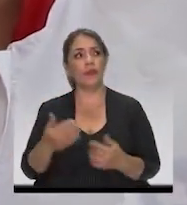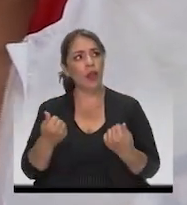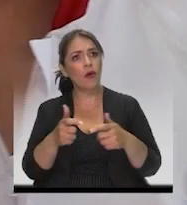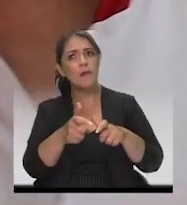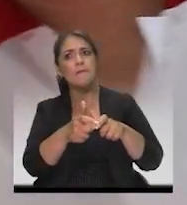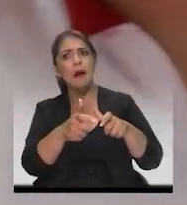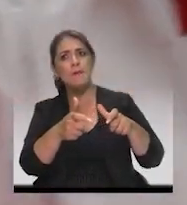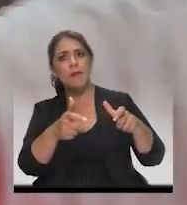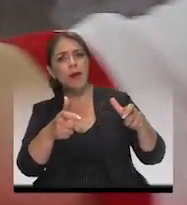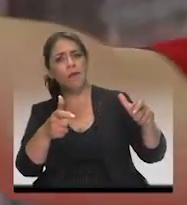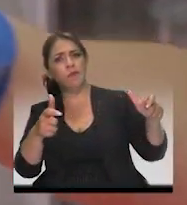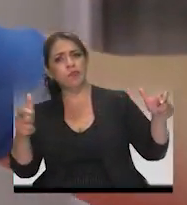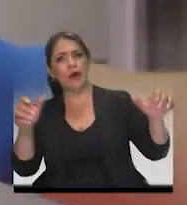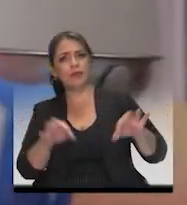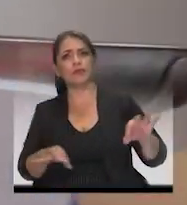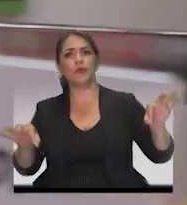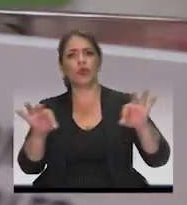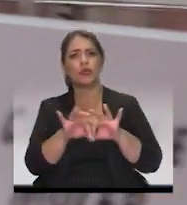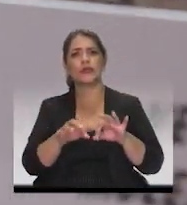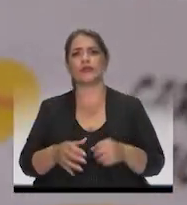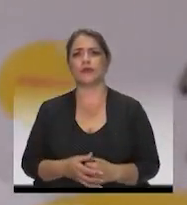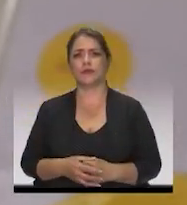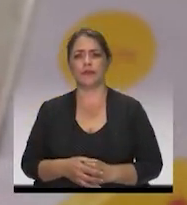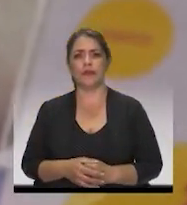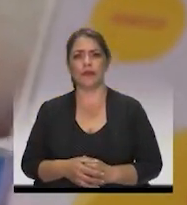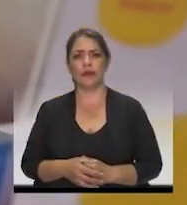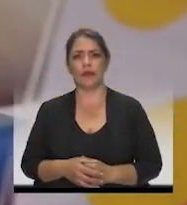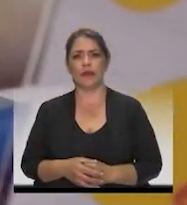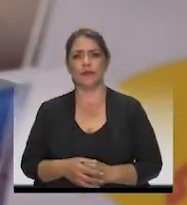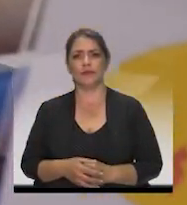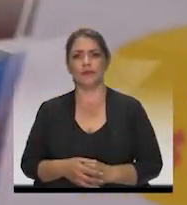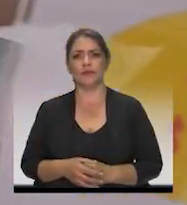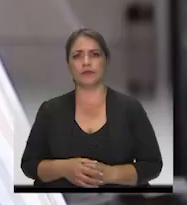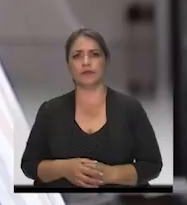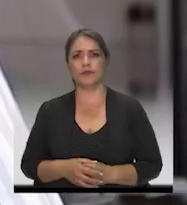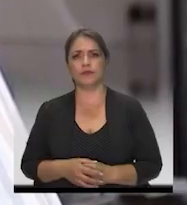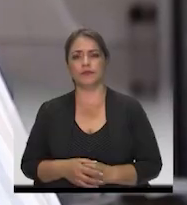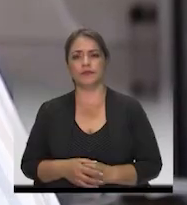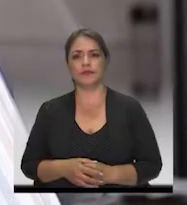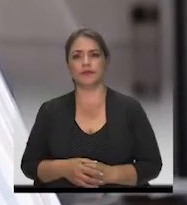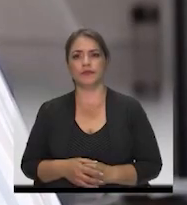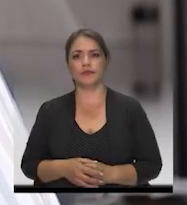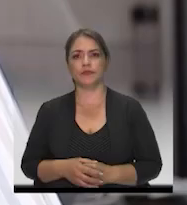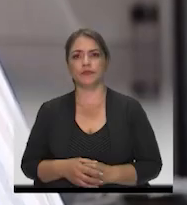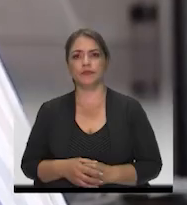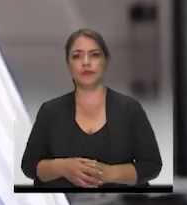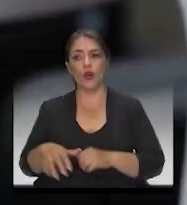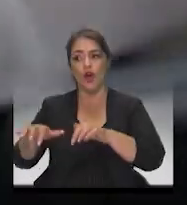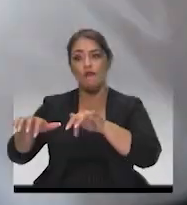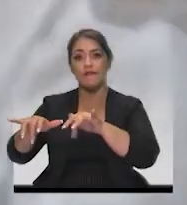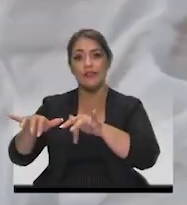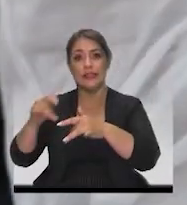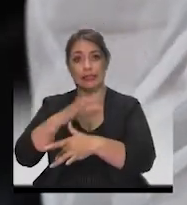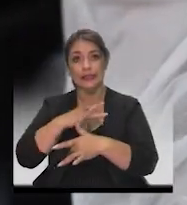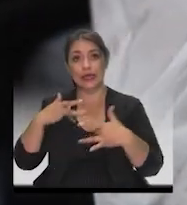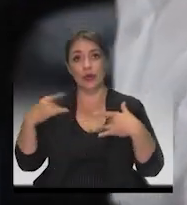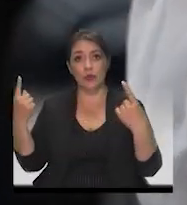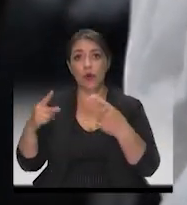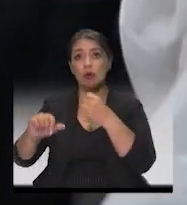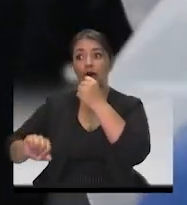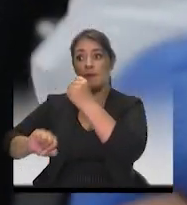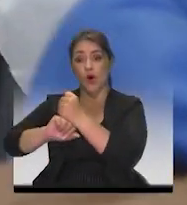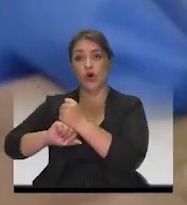crecimiento impresionante a través de la ayuda de la Oficina de Salud Pública